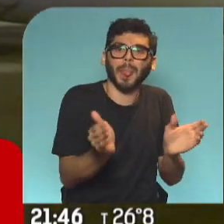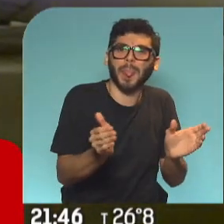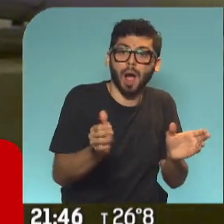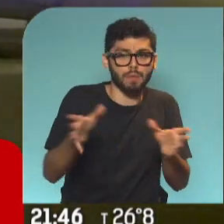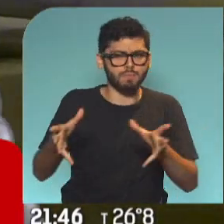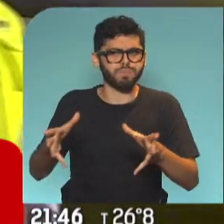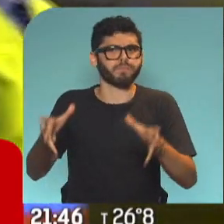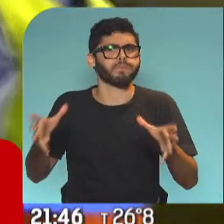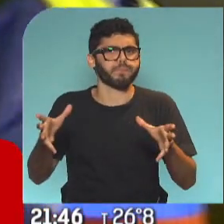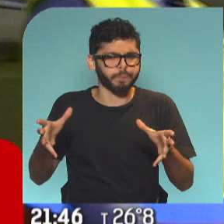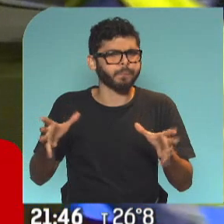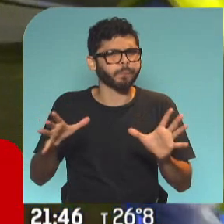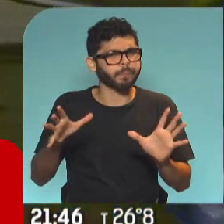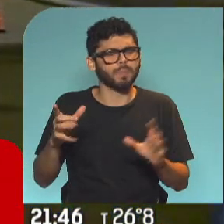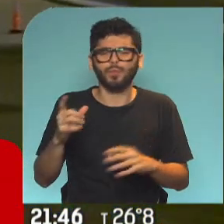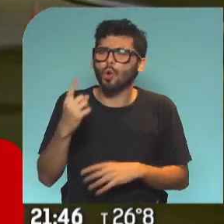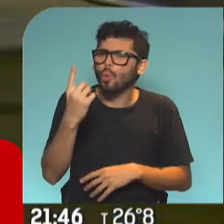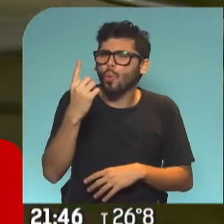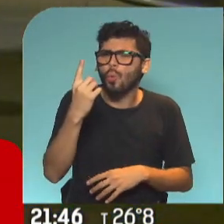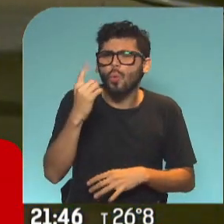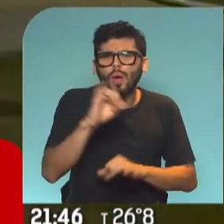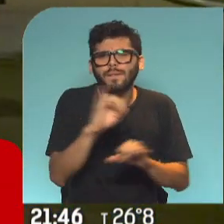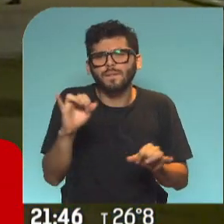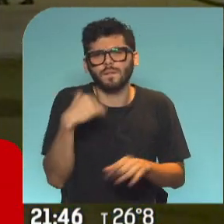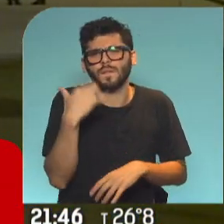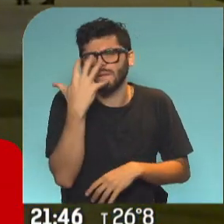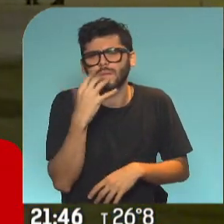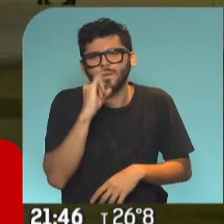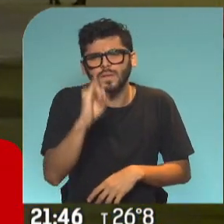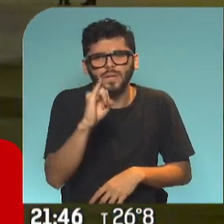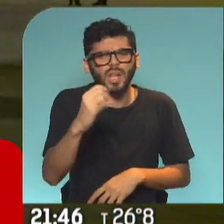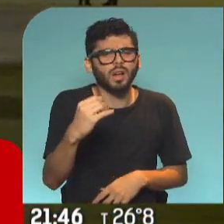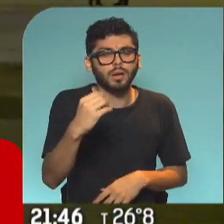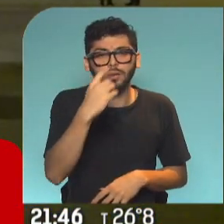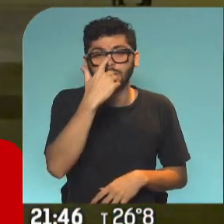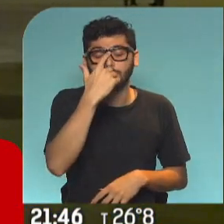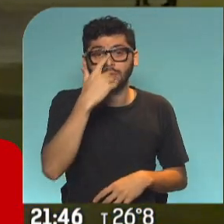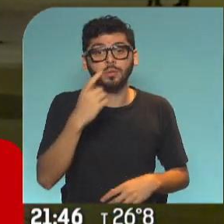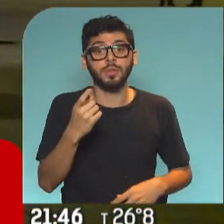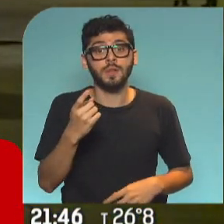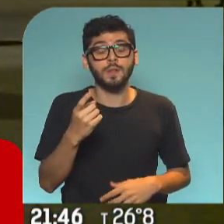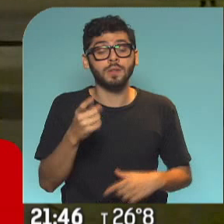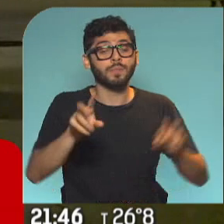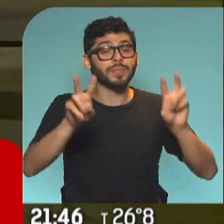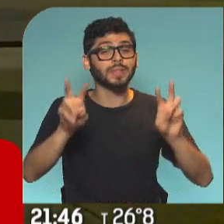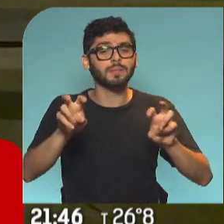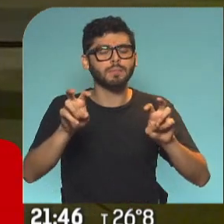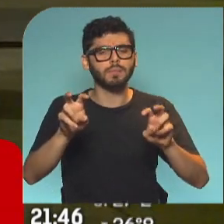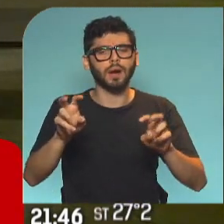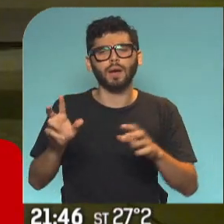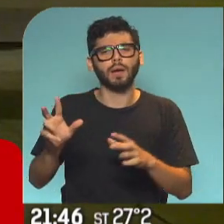es una buena noticia este número. Un datito que me gustaría comentarles y compartir con la gente, ¿no? Que tiene que ver con lo que nos